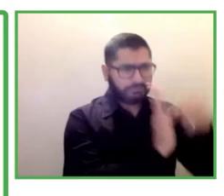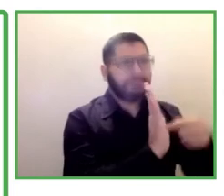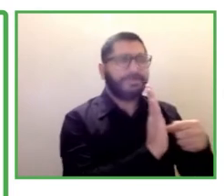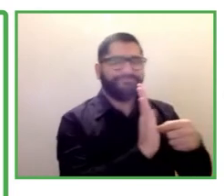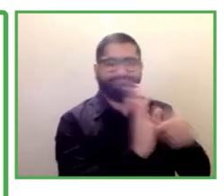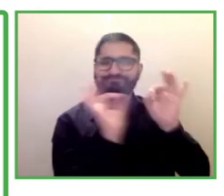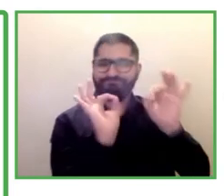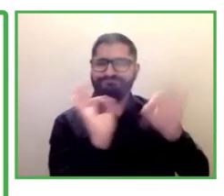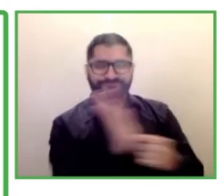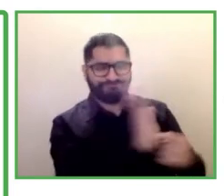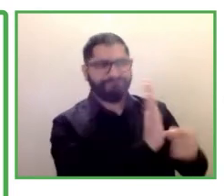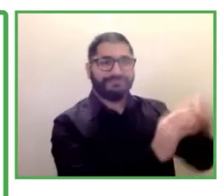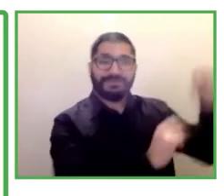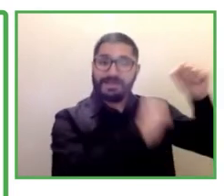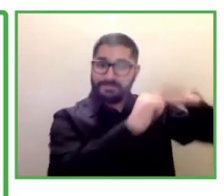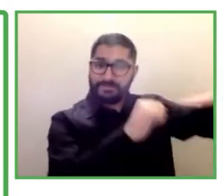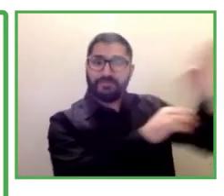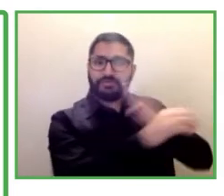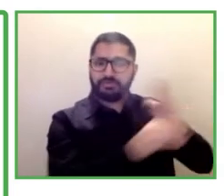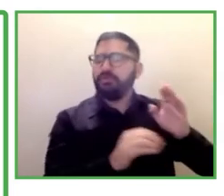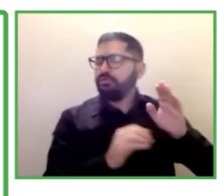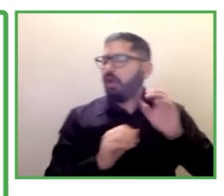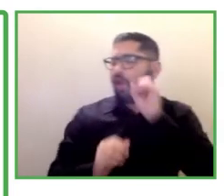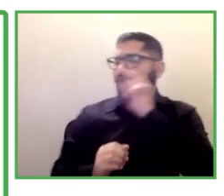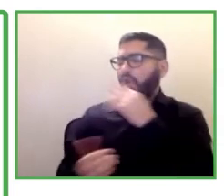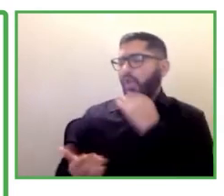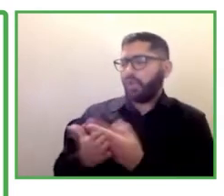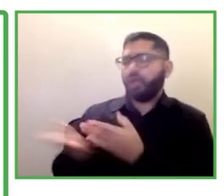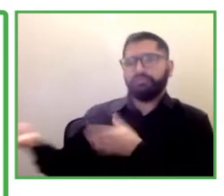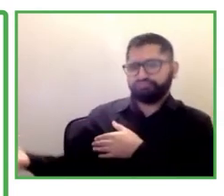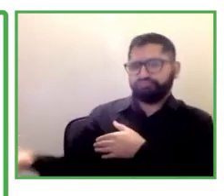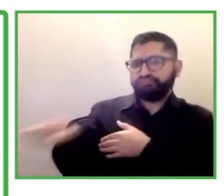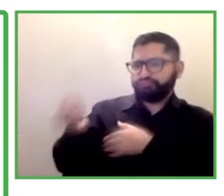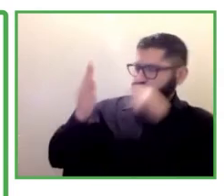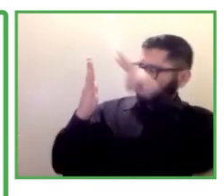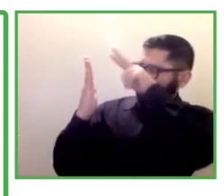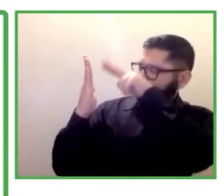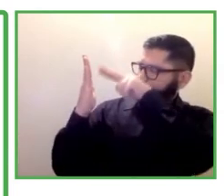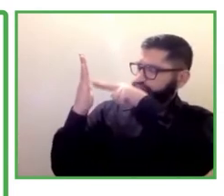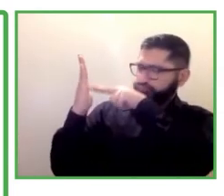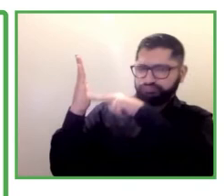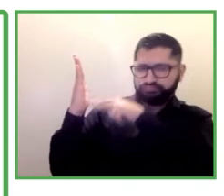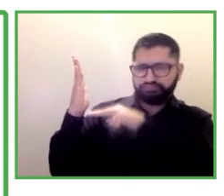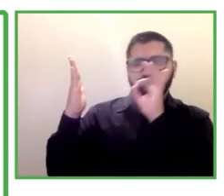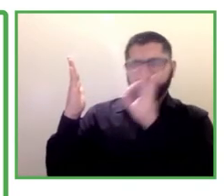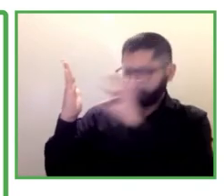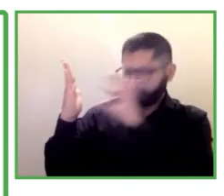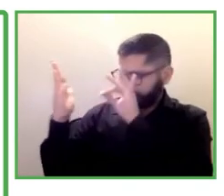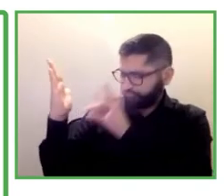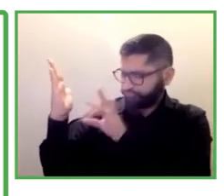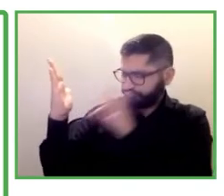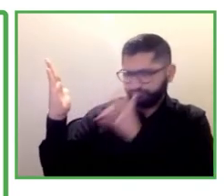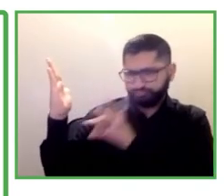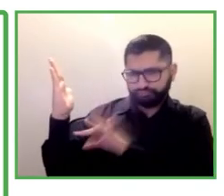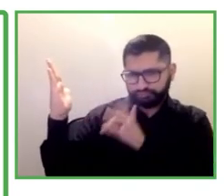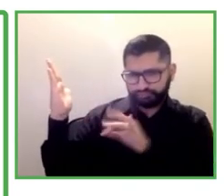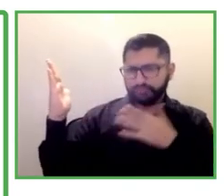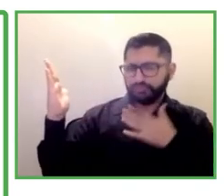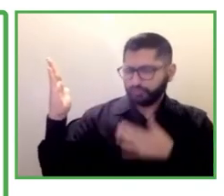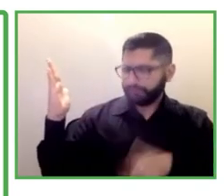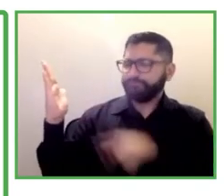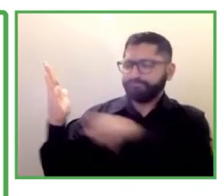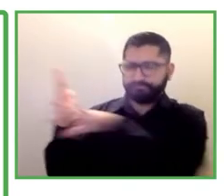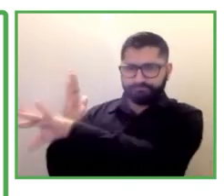Y ahí ellos eligen cuál es el candidato para ellos. En términos de las otras cosas que ofrecemos,